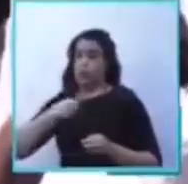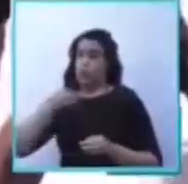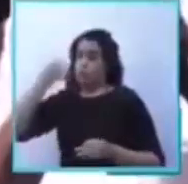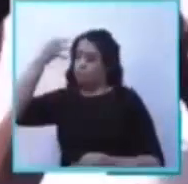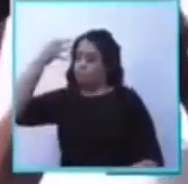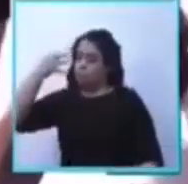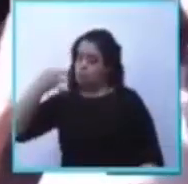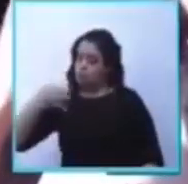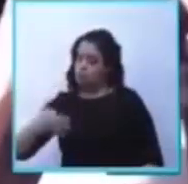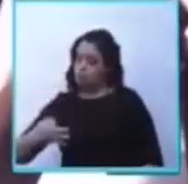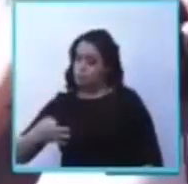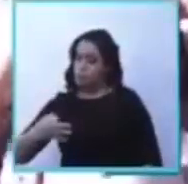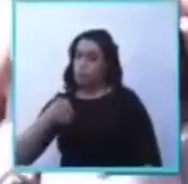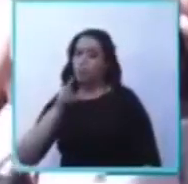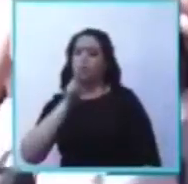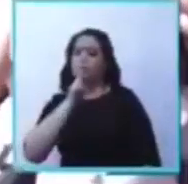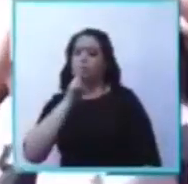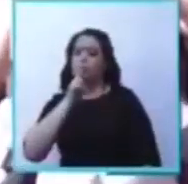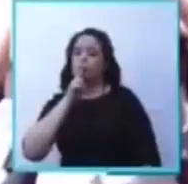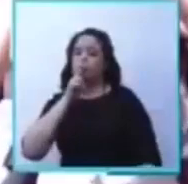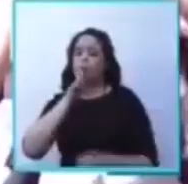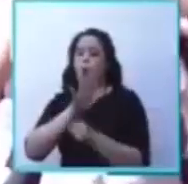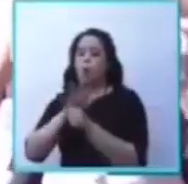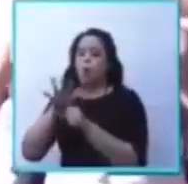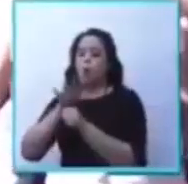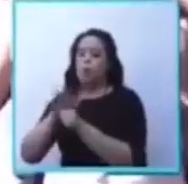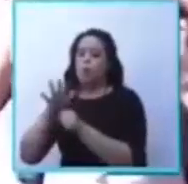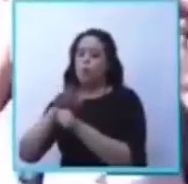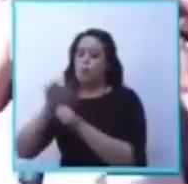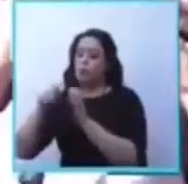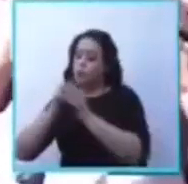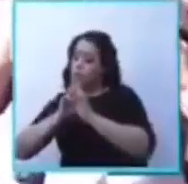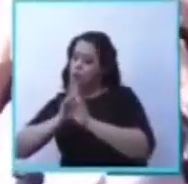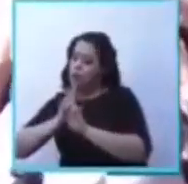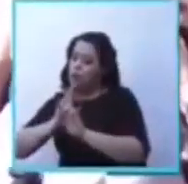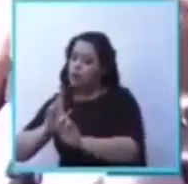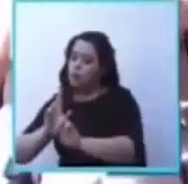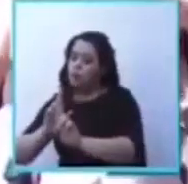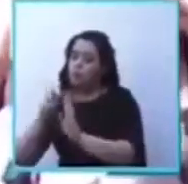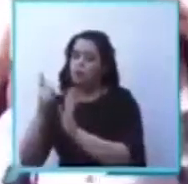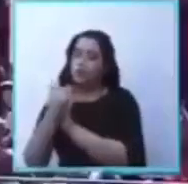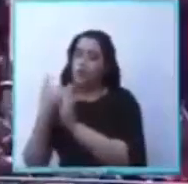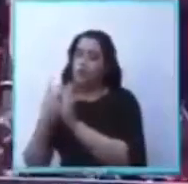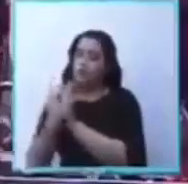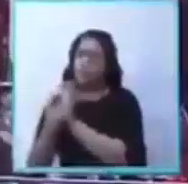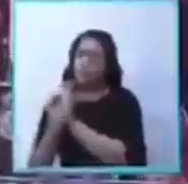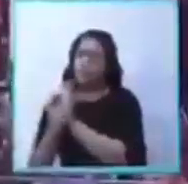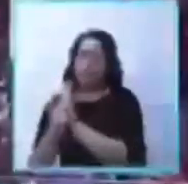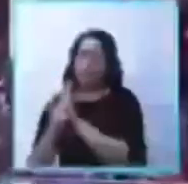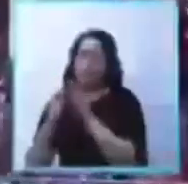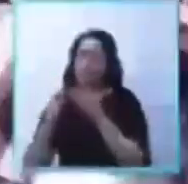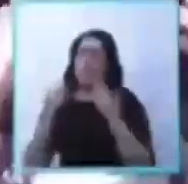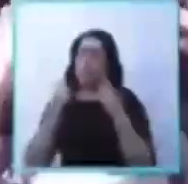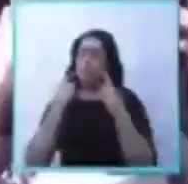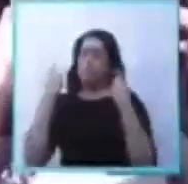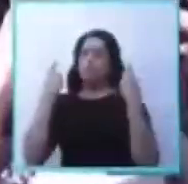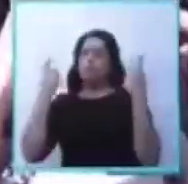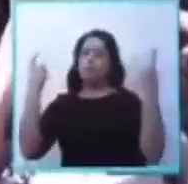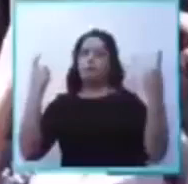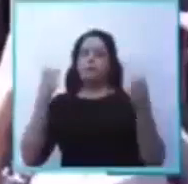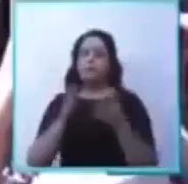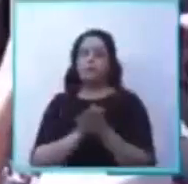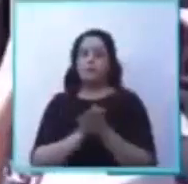República, cumplir y hacer cumplir la Constitución y las leyes. ¡Viva Honduras!